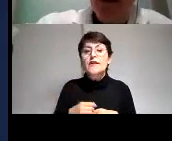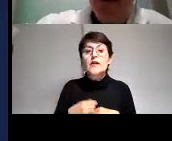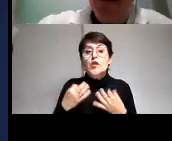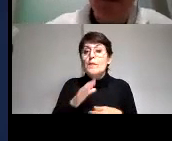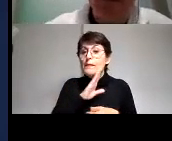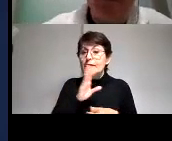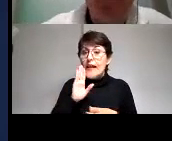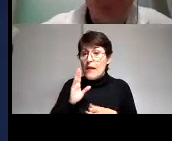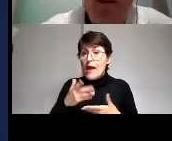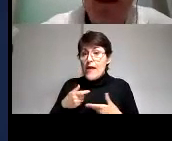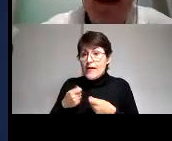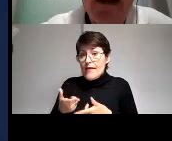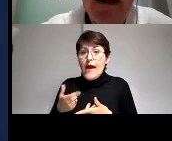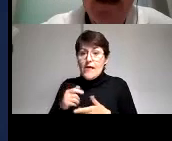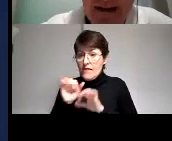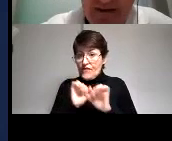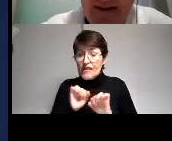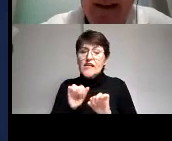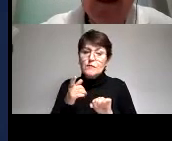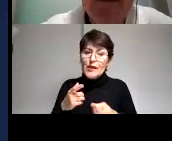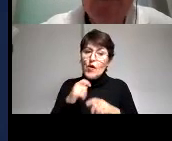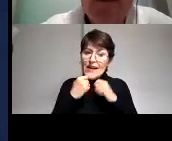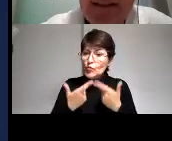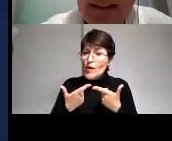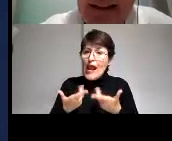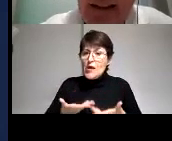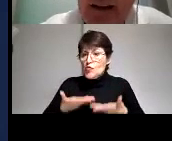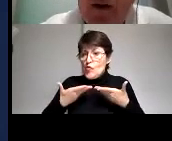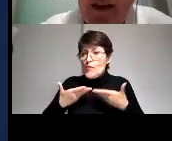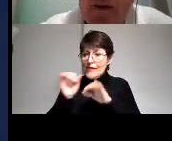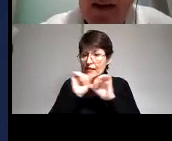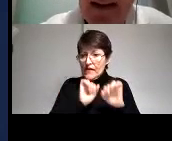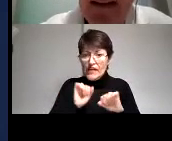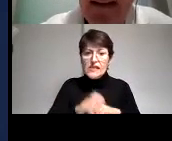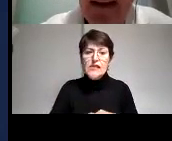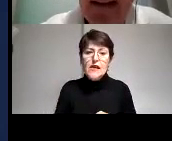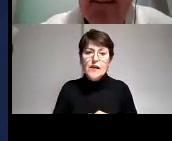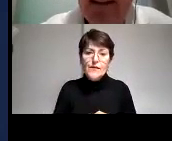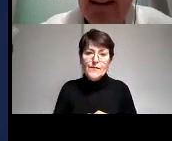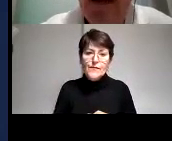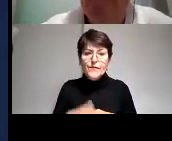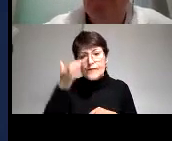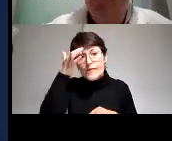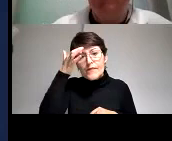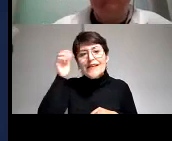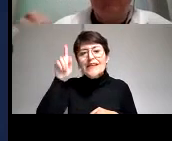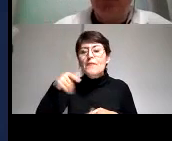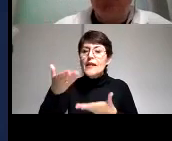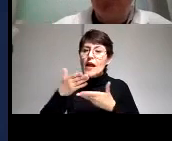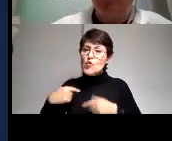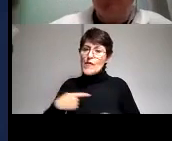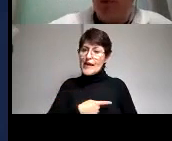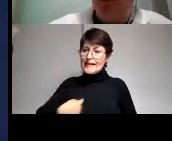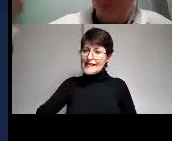a darle defensas. Facilita el desarrollo de la inmunidad activa intestinal porque si